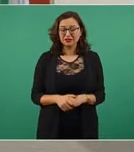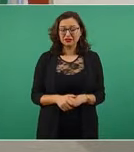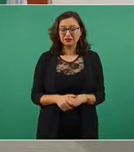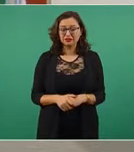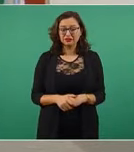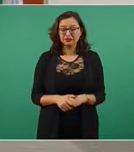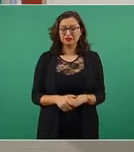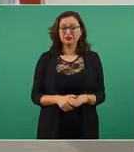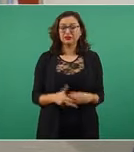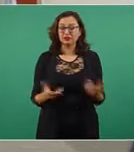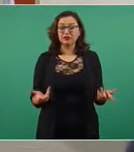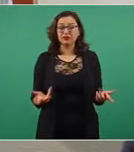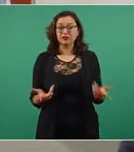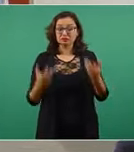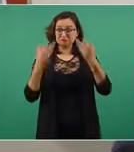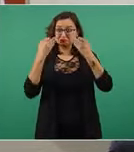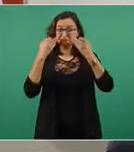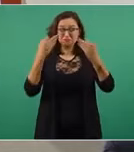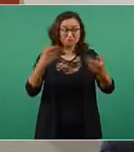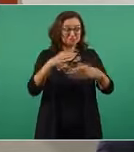de la nueva realidad,